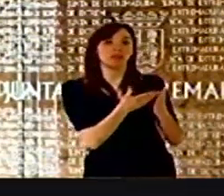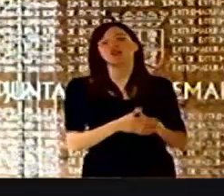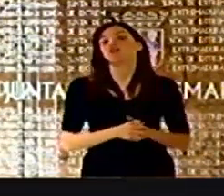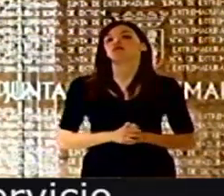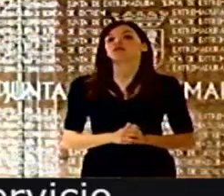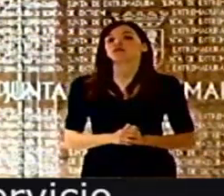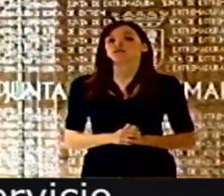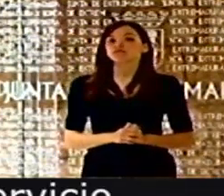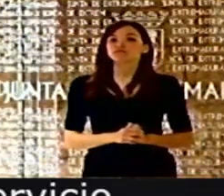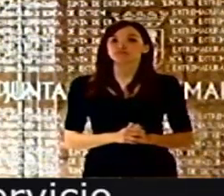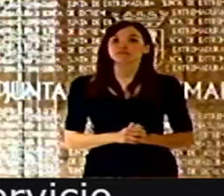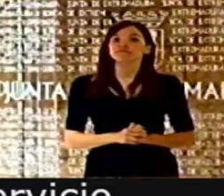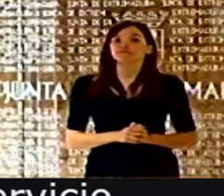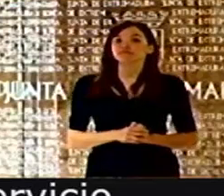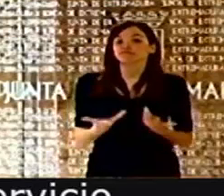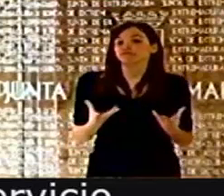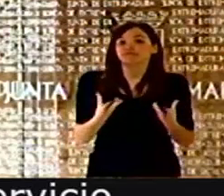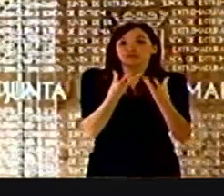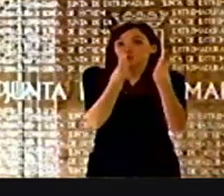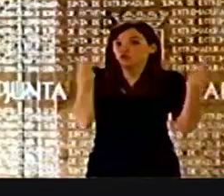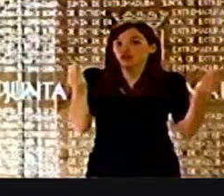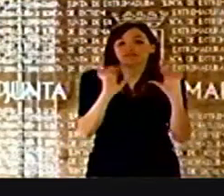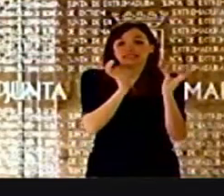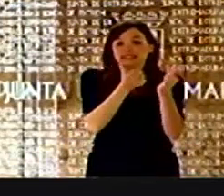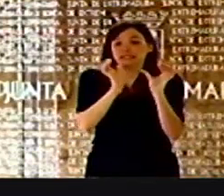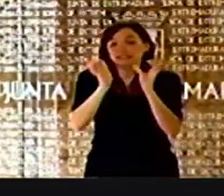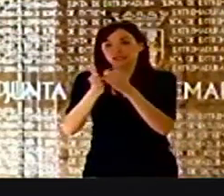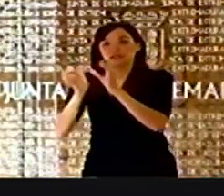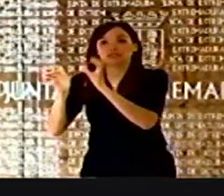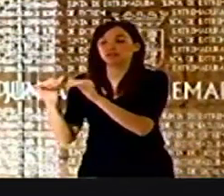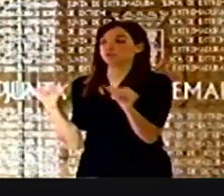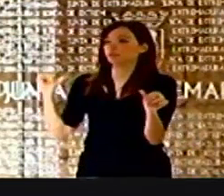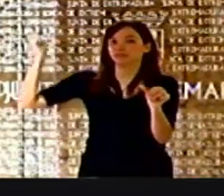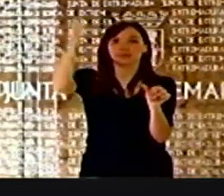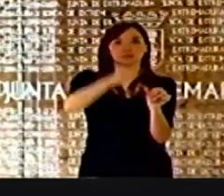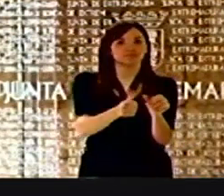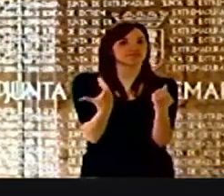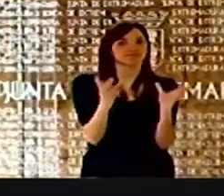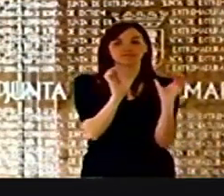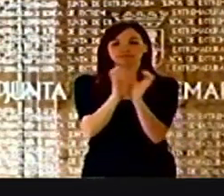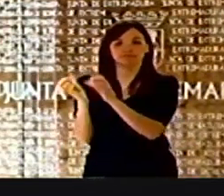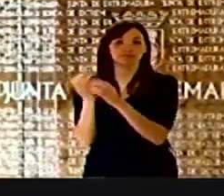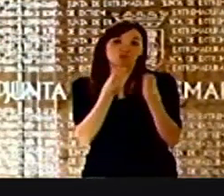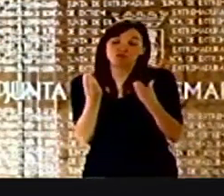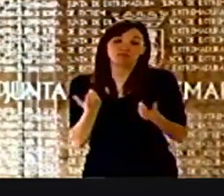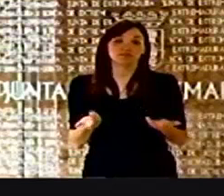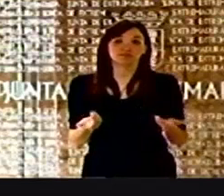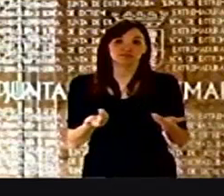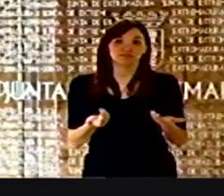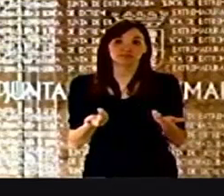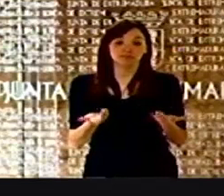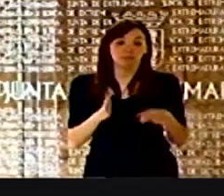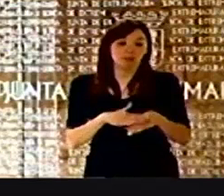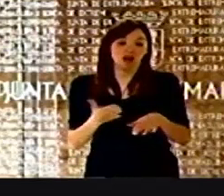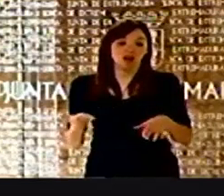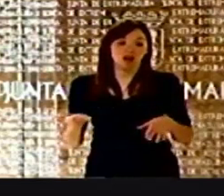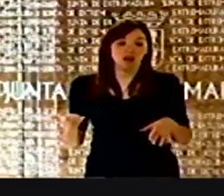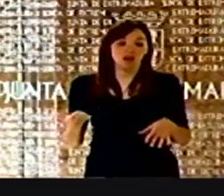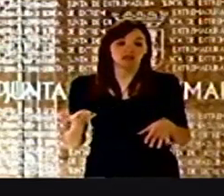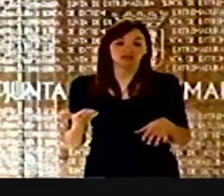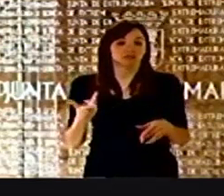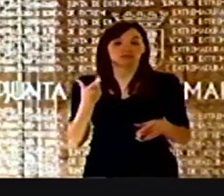Pues será una de las muchas reuniones que estamos teniendo a lo largo de todo este tiempo pues para